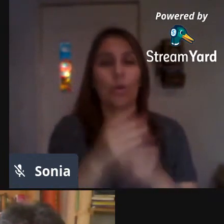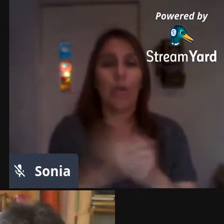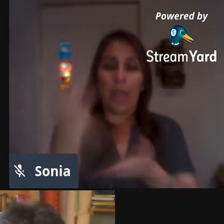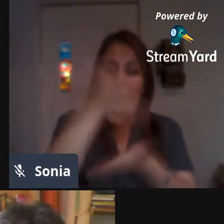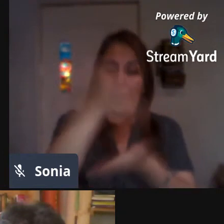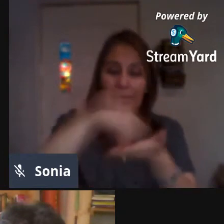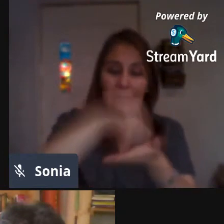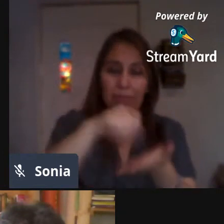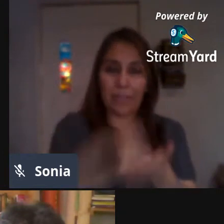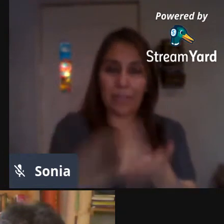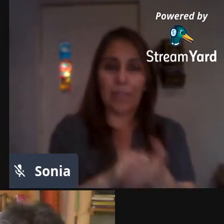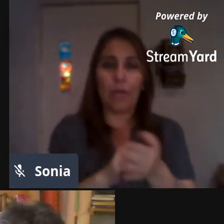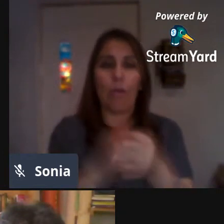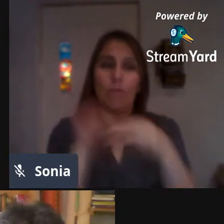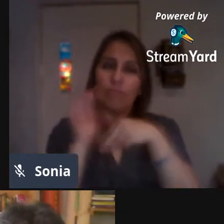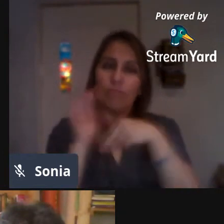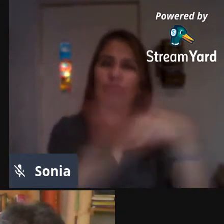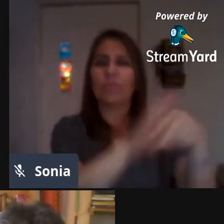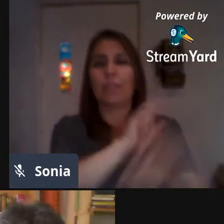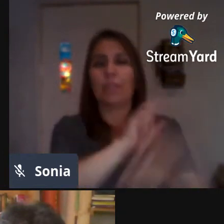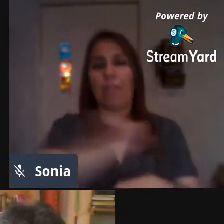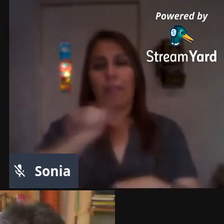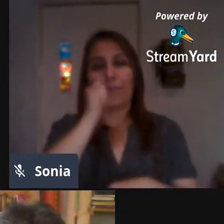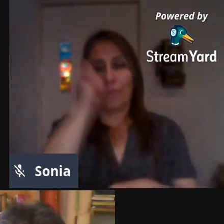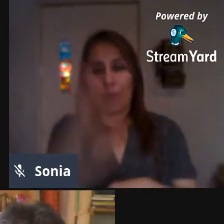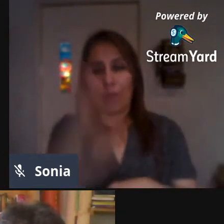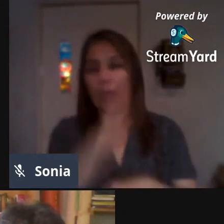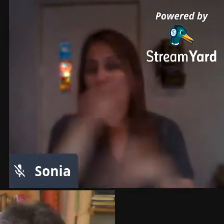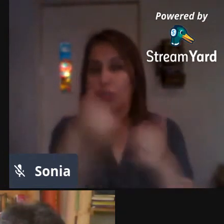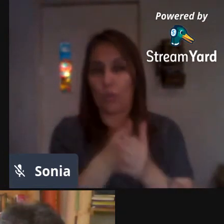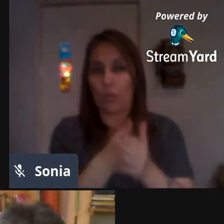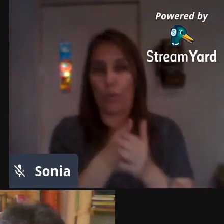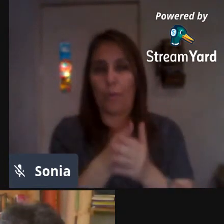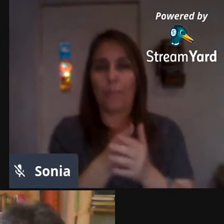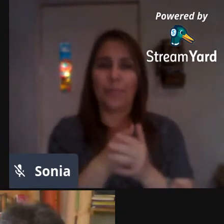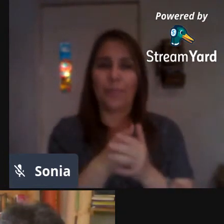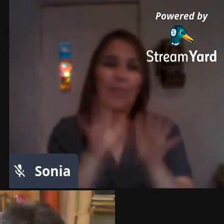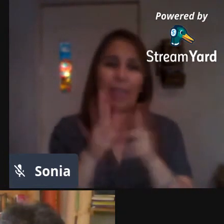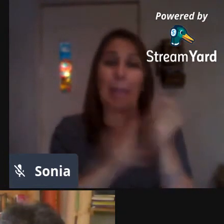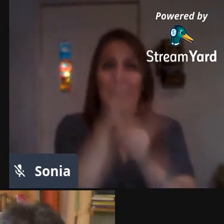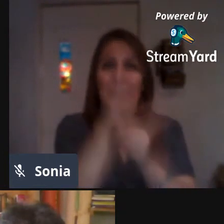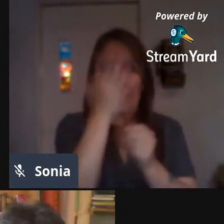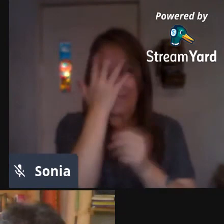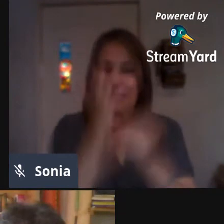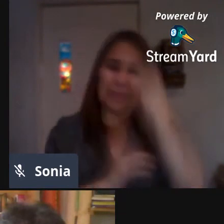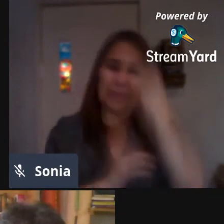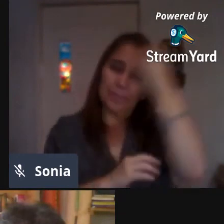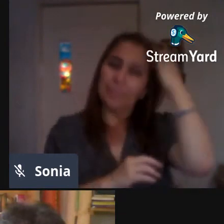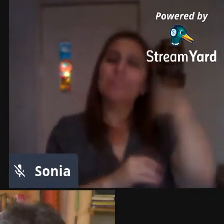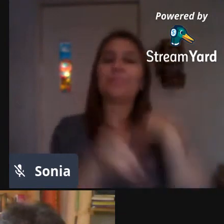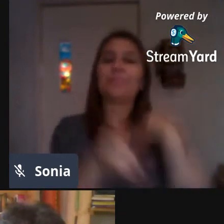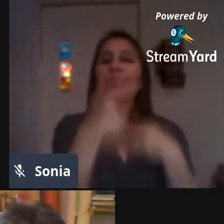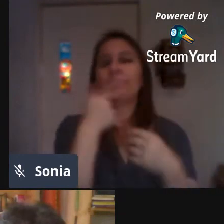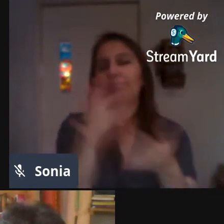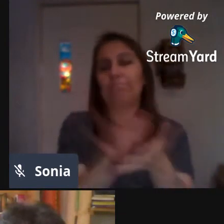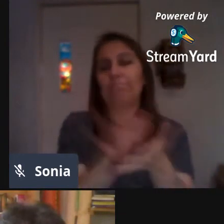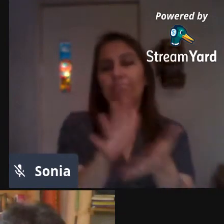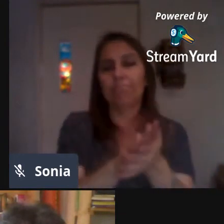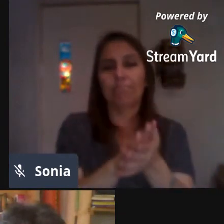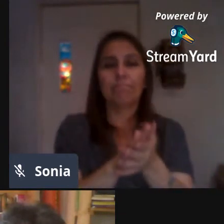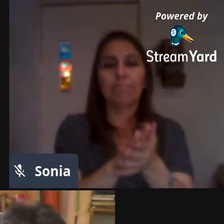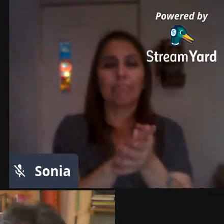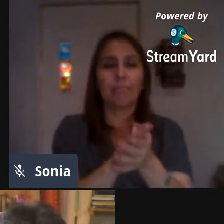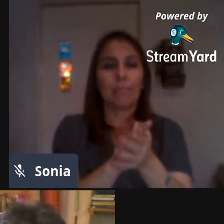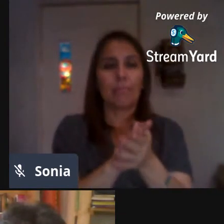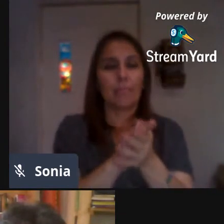como él justamente lo toma esta ley haya ya te interrumpir no era un poco que en la